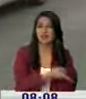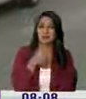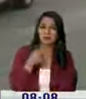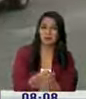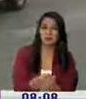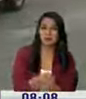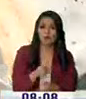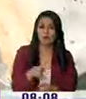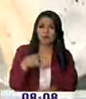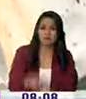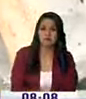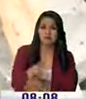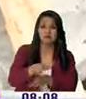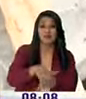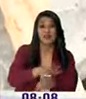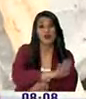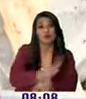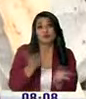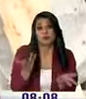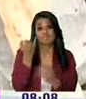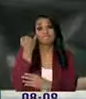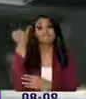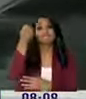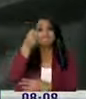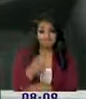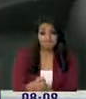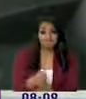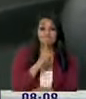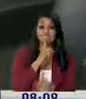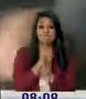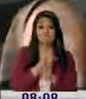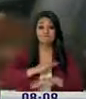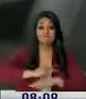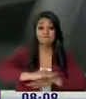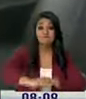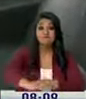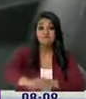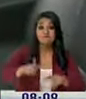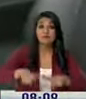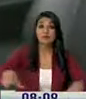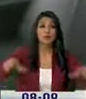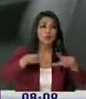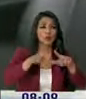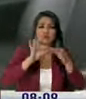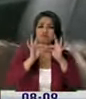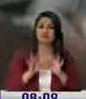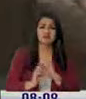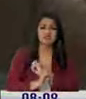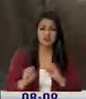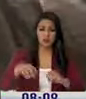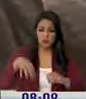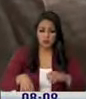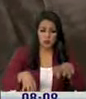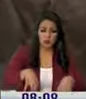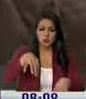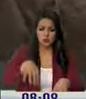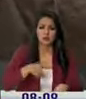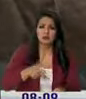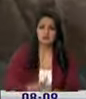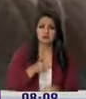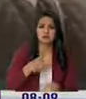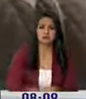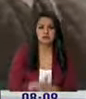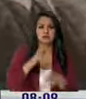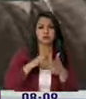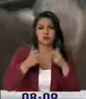que se suscitaban a causa de este profundo hueco. Un poquito descuidada las calles en este sector, huecos, baches, en todo el sector tenemos un